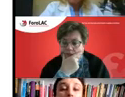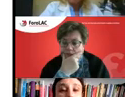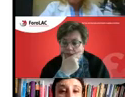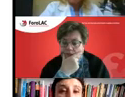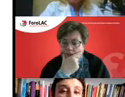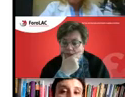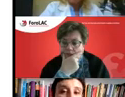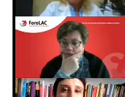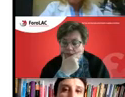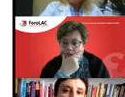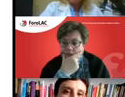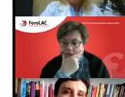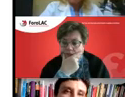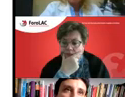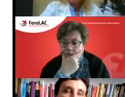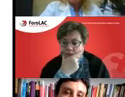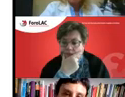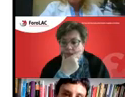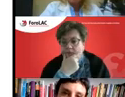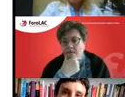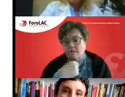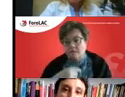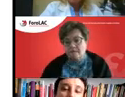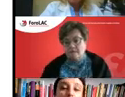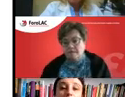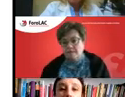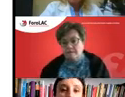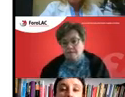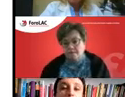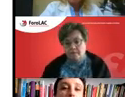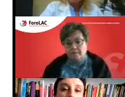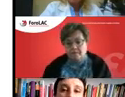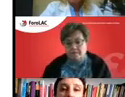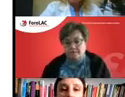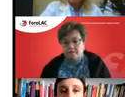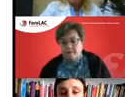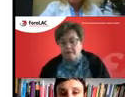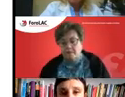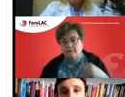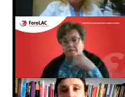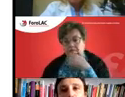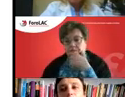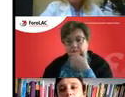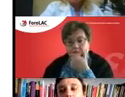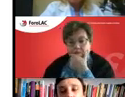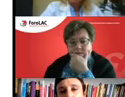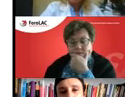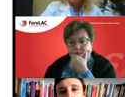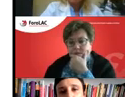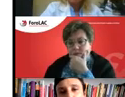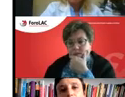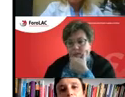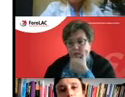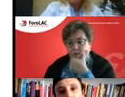y finalmente logramos la media sanción en julio de este año, que se aprobara la reforma tal como la proponemos, y que la